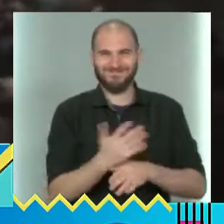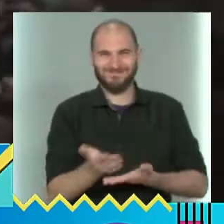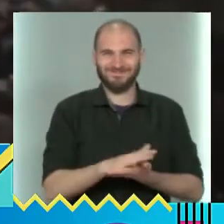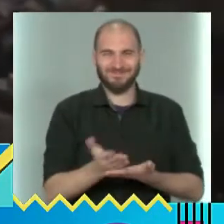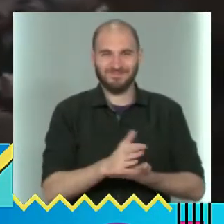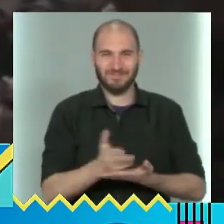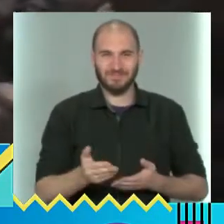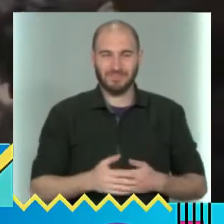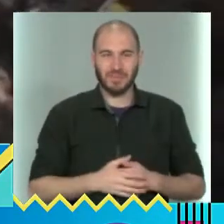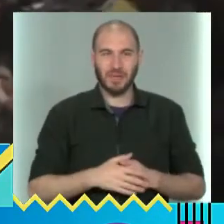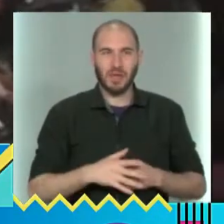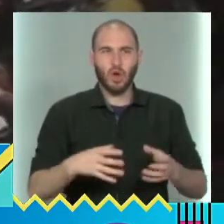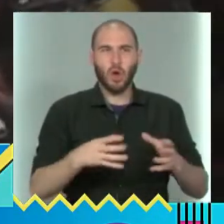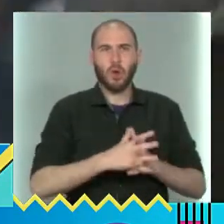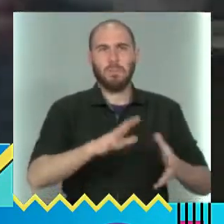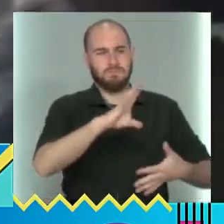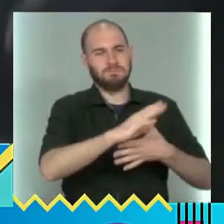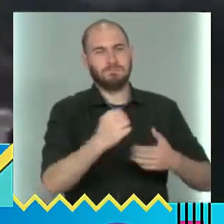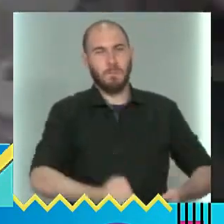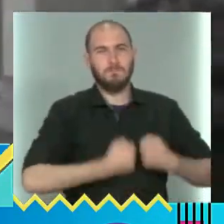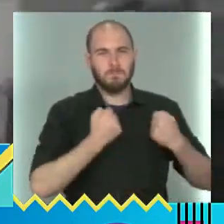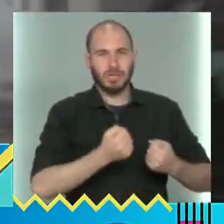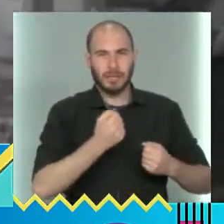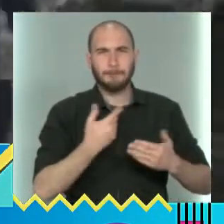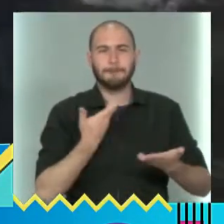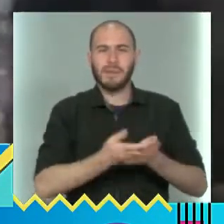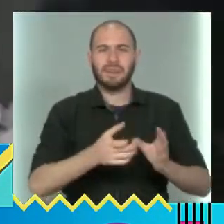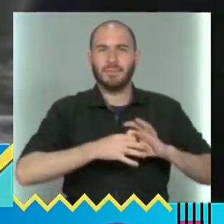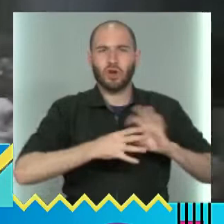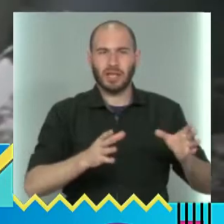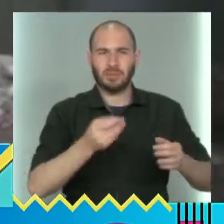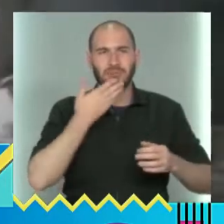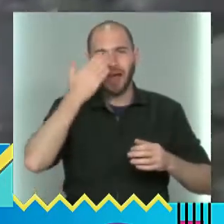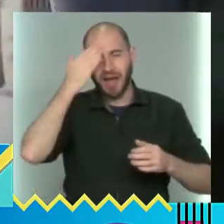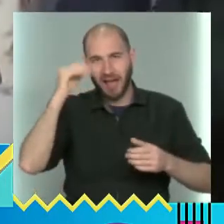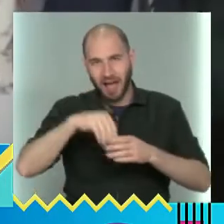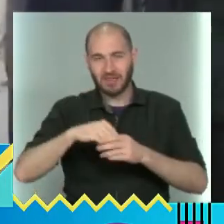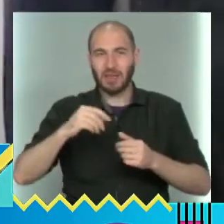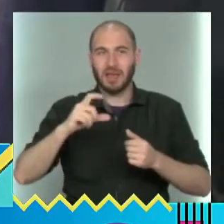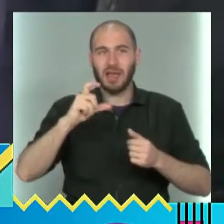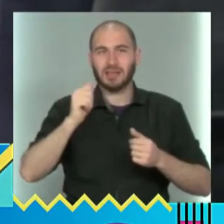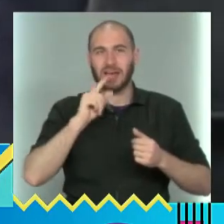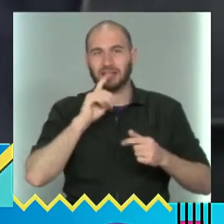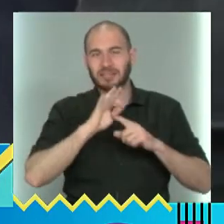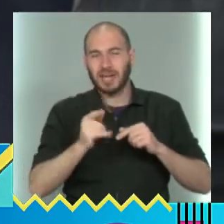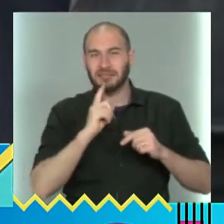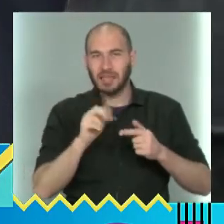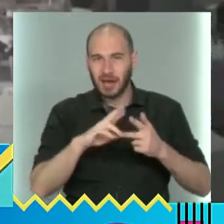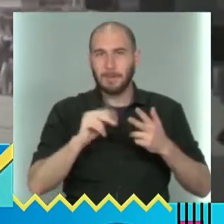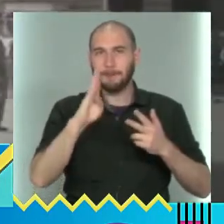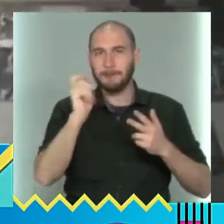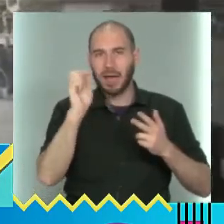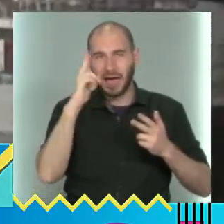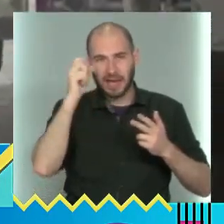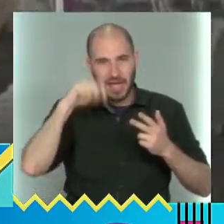sentido de que las potencias occidentales, cuando tienen que pedir democracia en Arabia Saudita, en Qatar, en Bahrein,